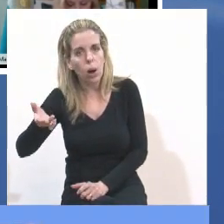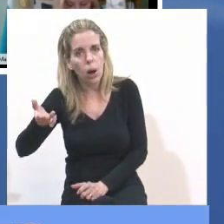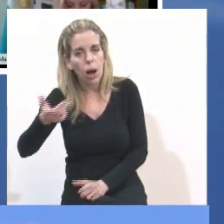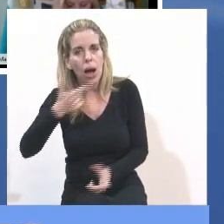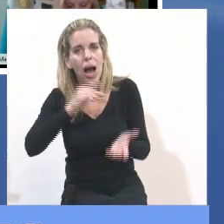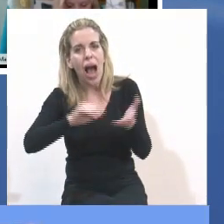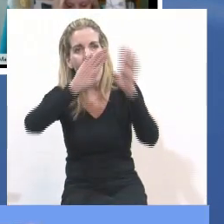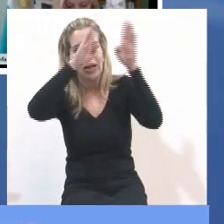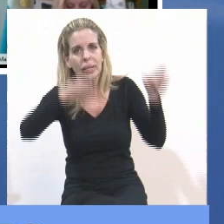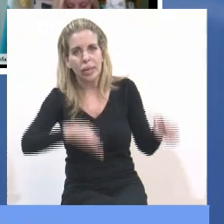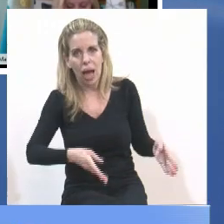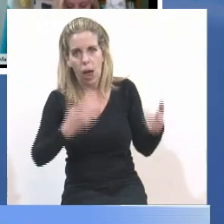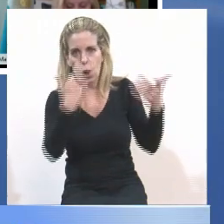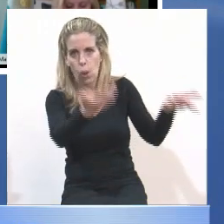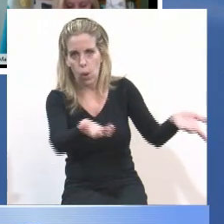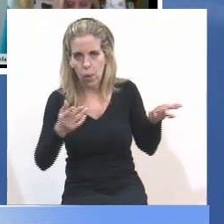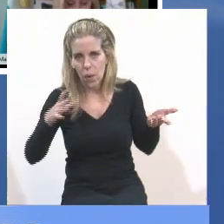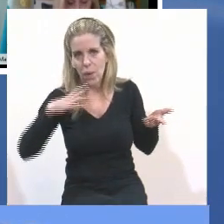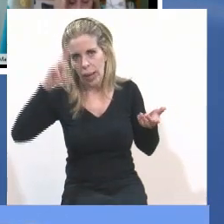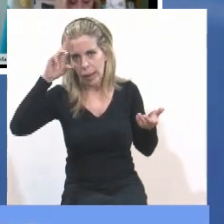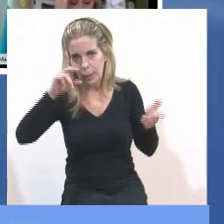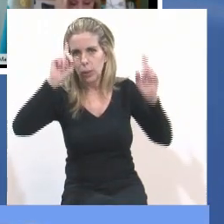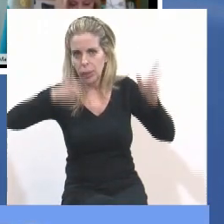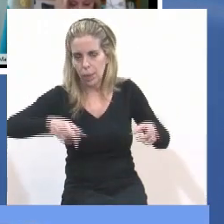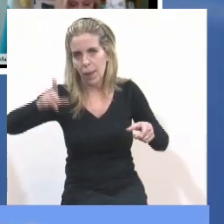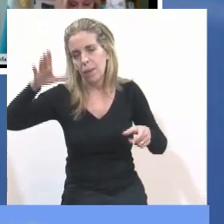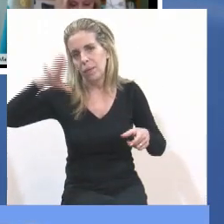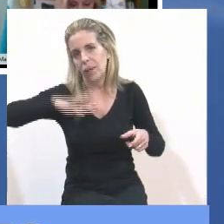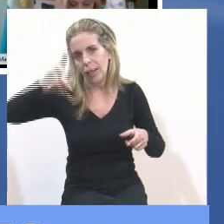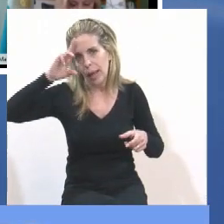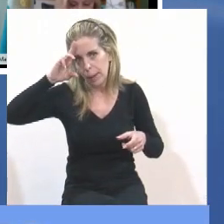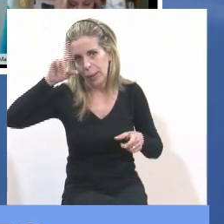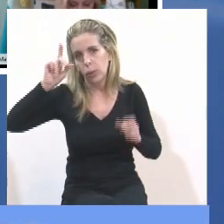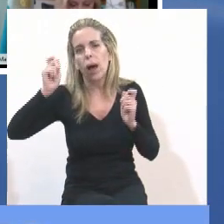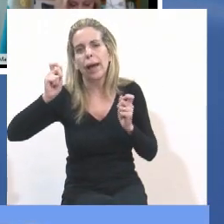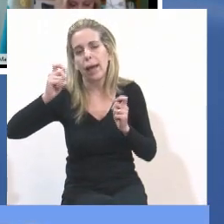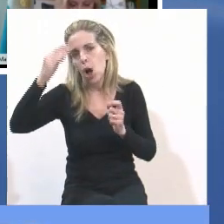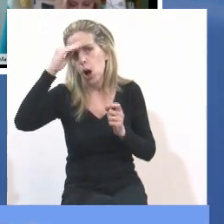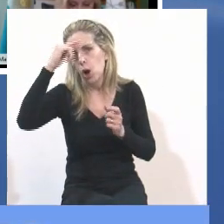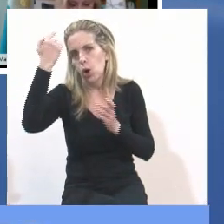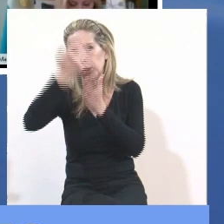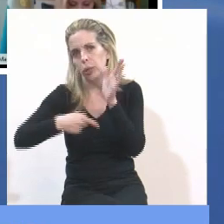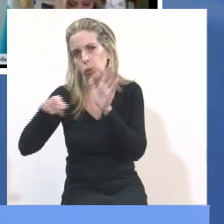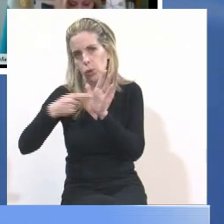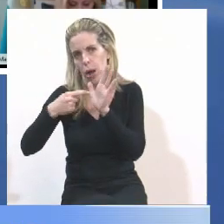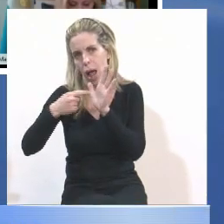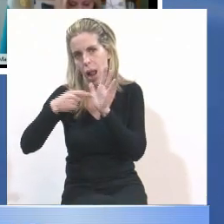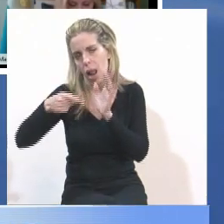al Senado de la Nación, pero sobre todo a la Constitución Nacional que deberían